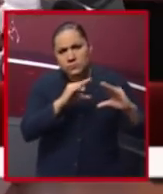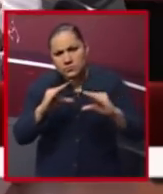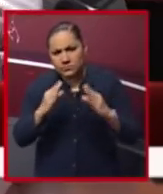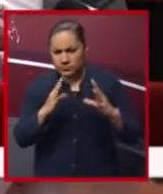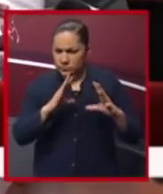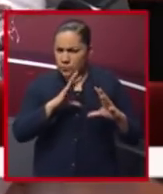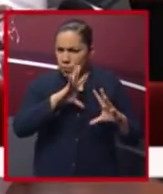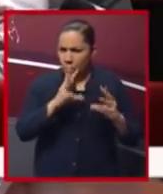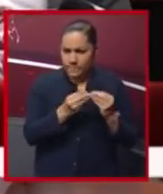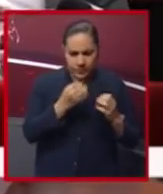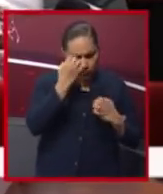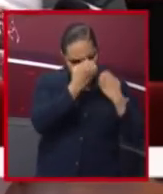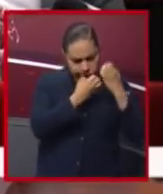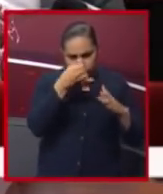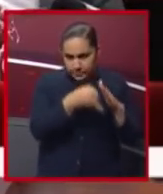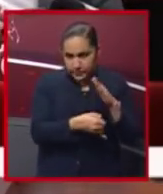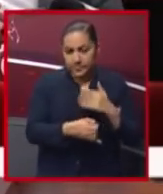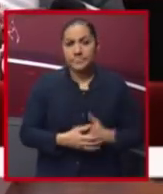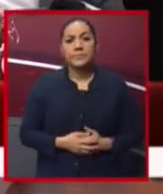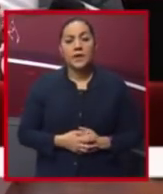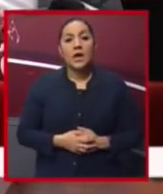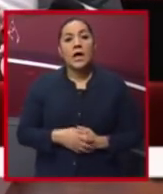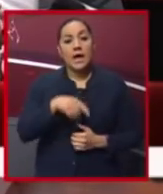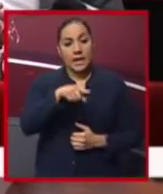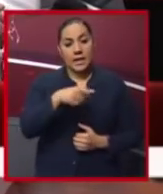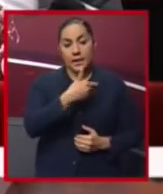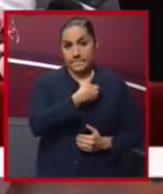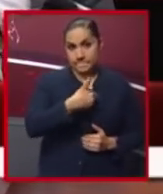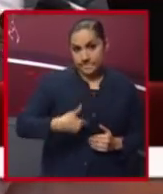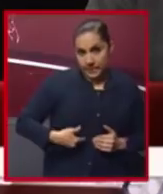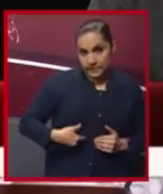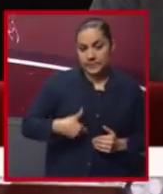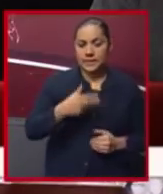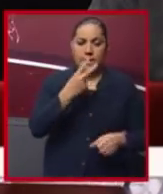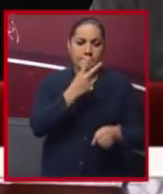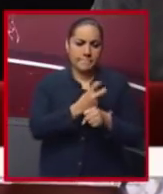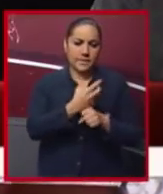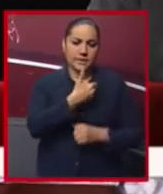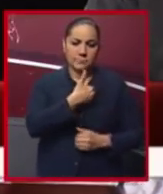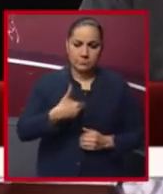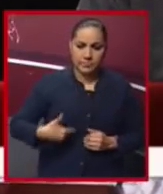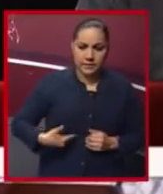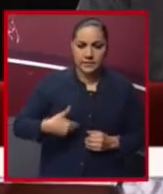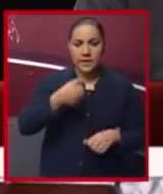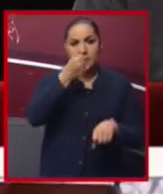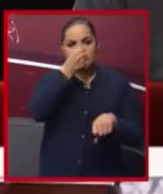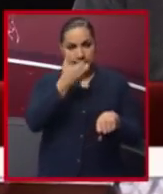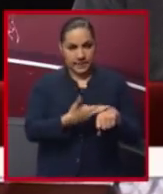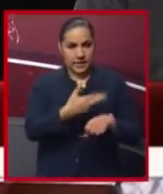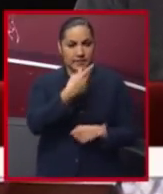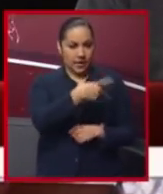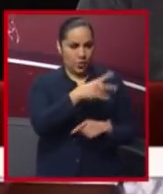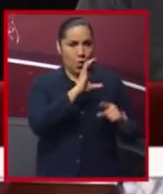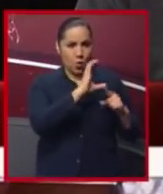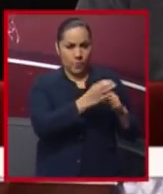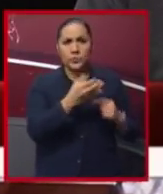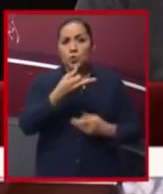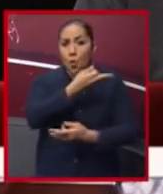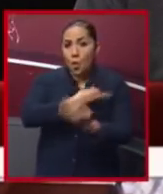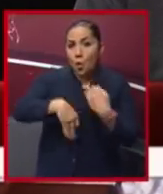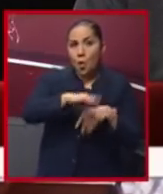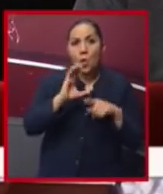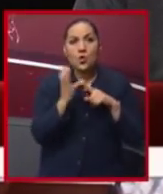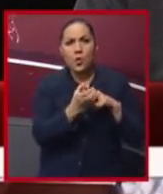Bueno, las juntas directivas, es decir, las presidentas, vicepresidentes y secretarios de las comisiones, no plenarias de las comisiones,